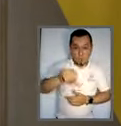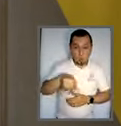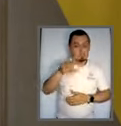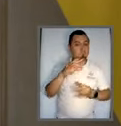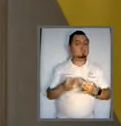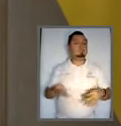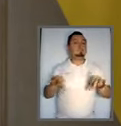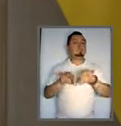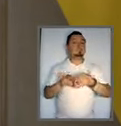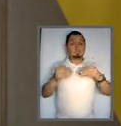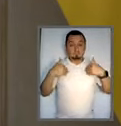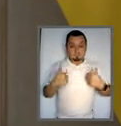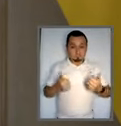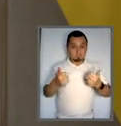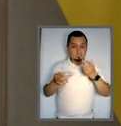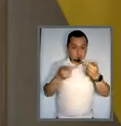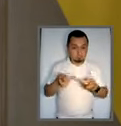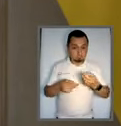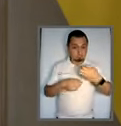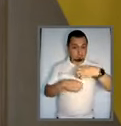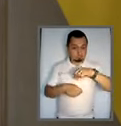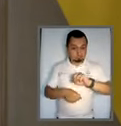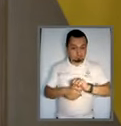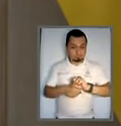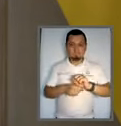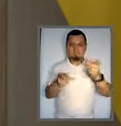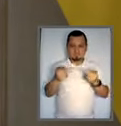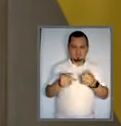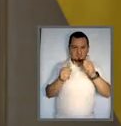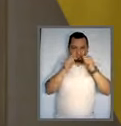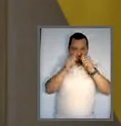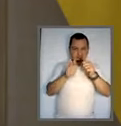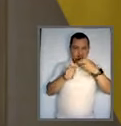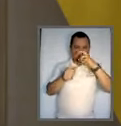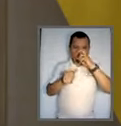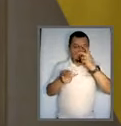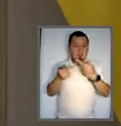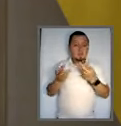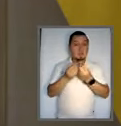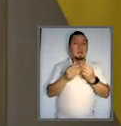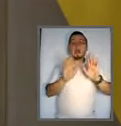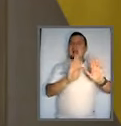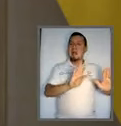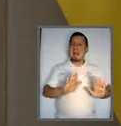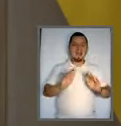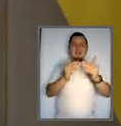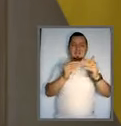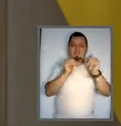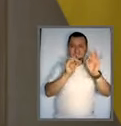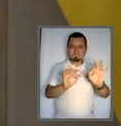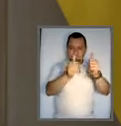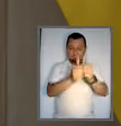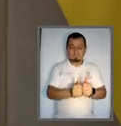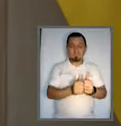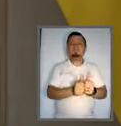importante para que entendamos que esta semana necesitamos reforzar el compromiso, mantener las medidas de aislamiento social, ser